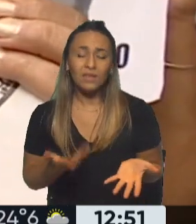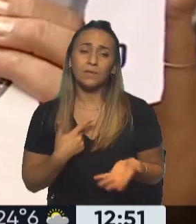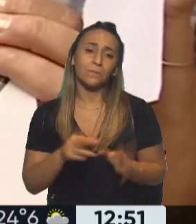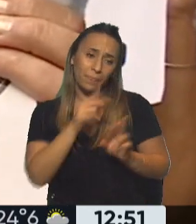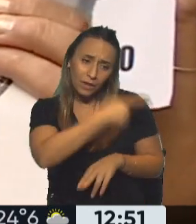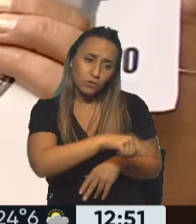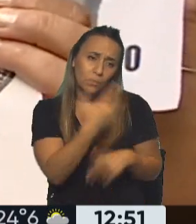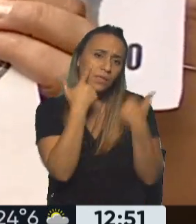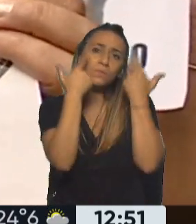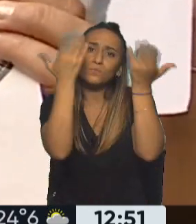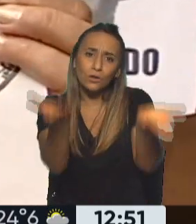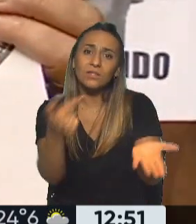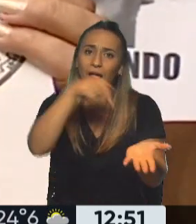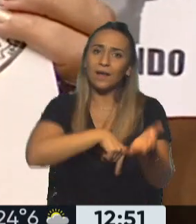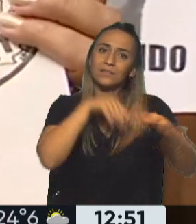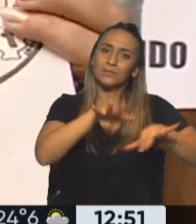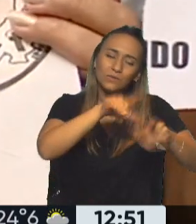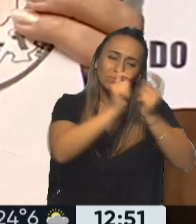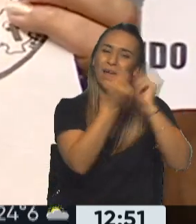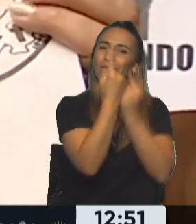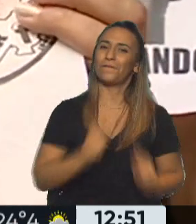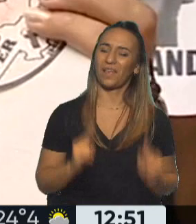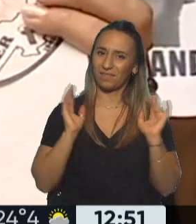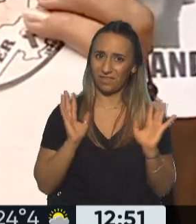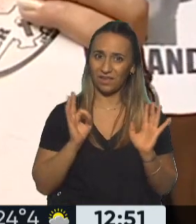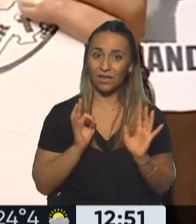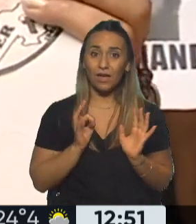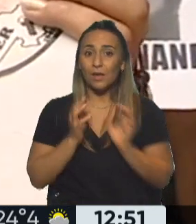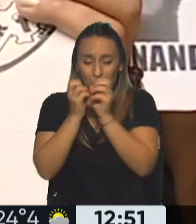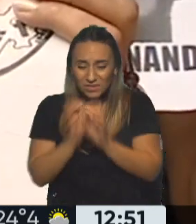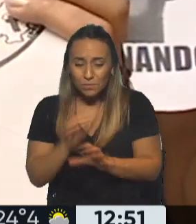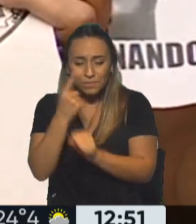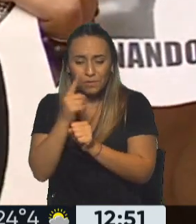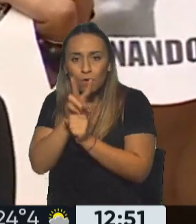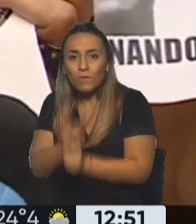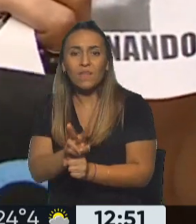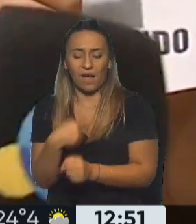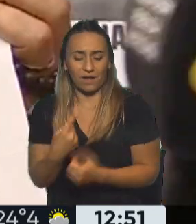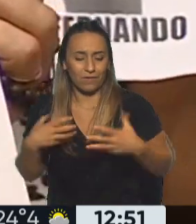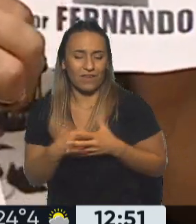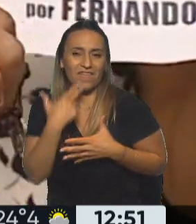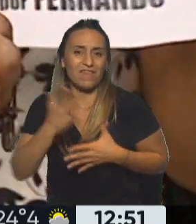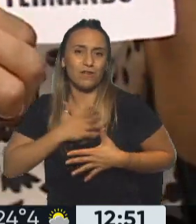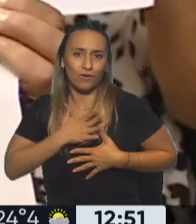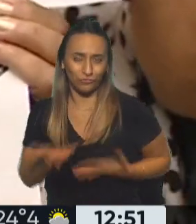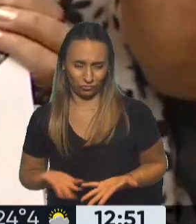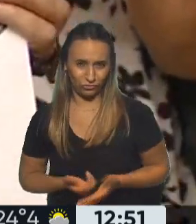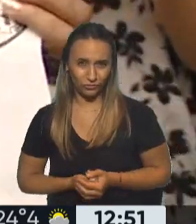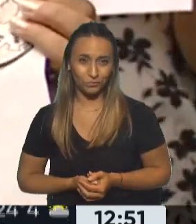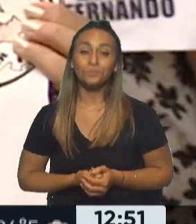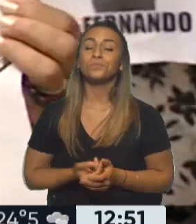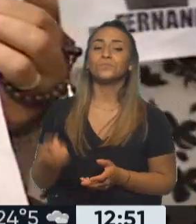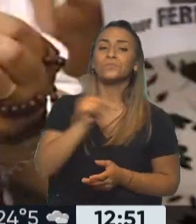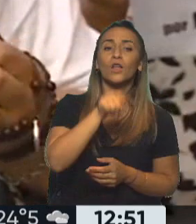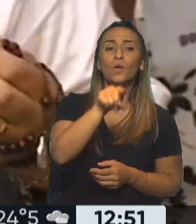pueden ser diferentes. Comencemos por los nuestros, son nuestros hijos. Gracias. A vos. Caballero, en su caso,